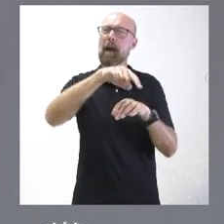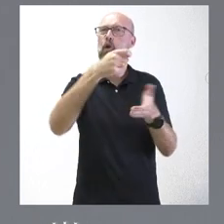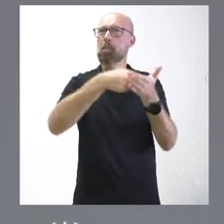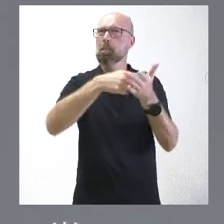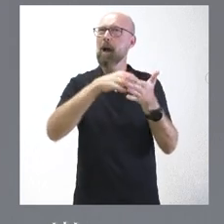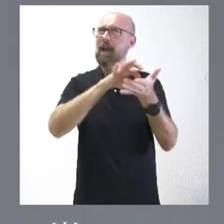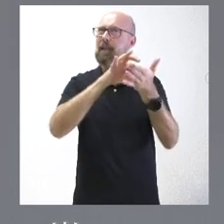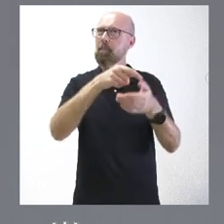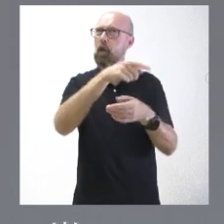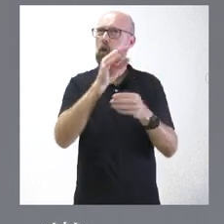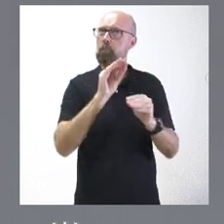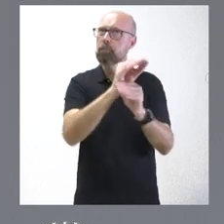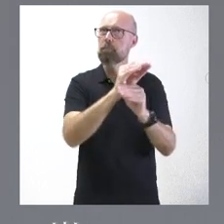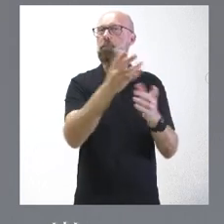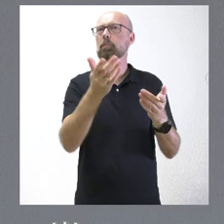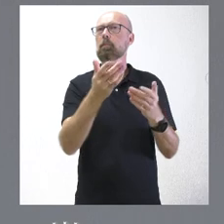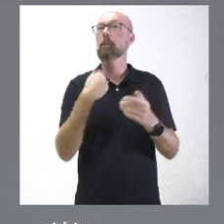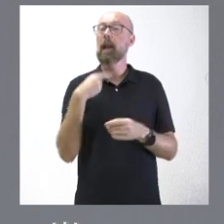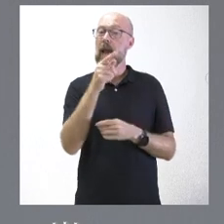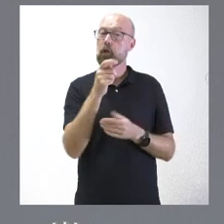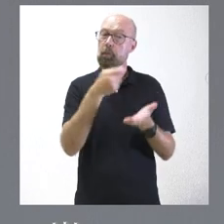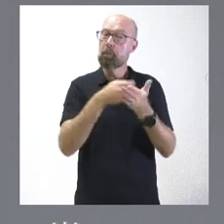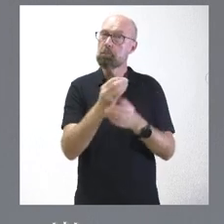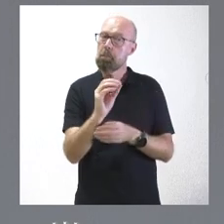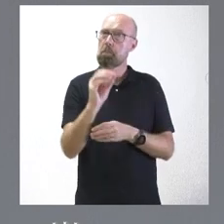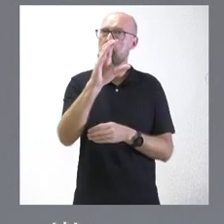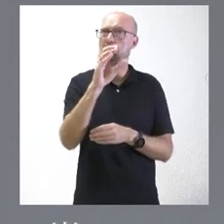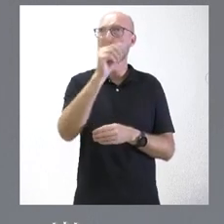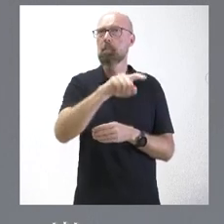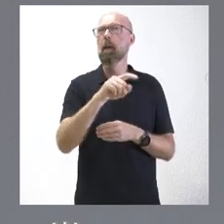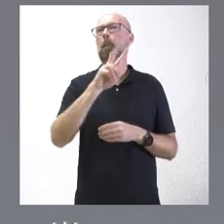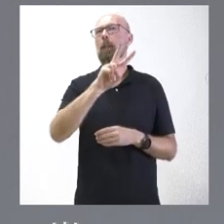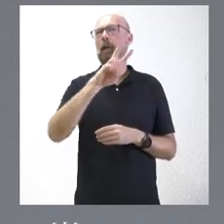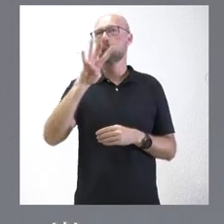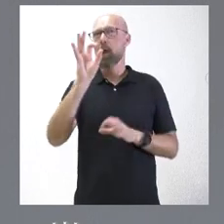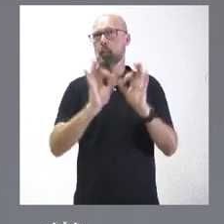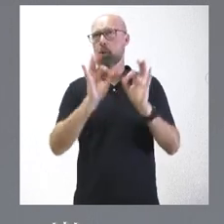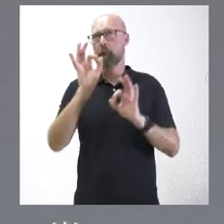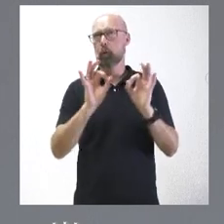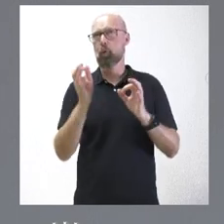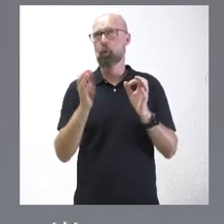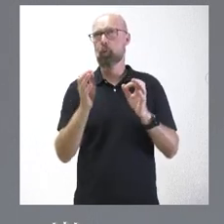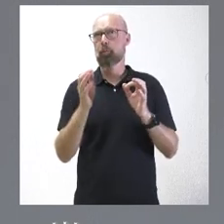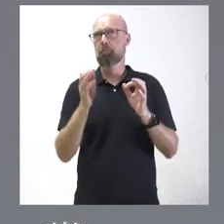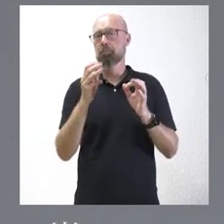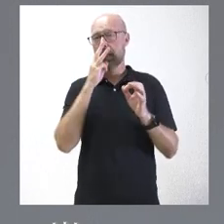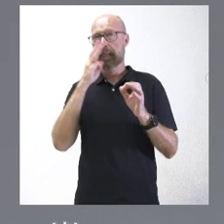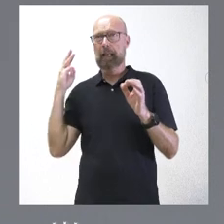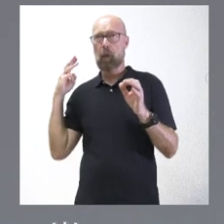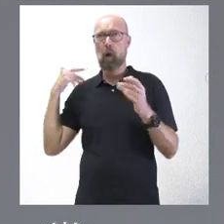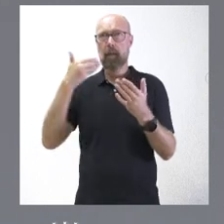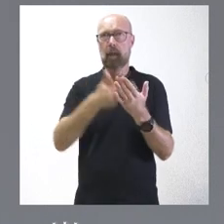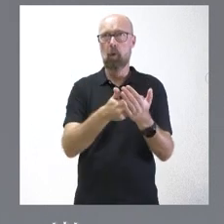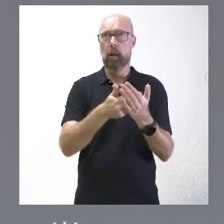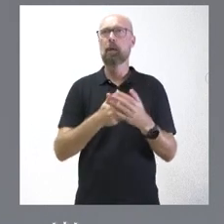han sufrido un incremento también de un 24% en estos tres últimos años desde